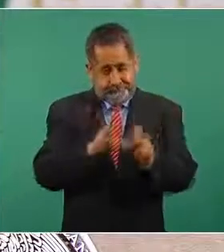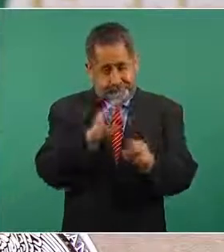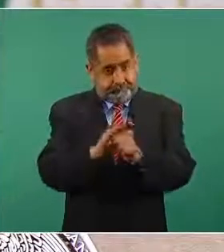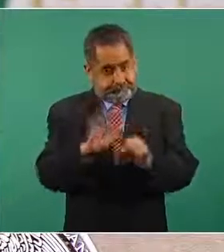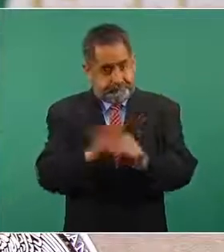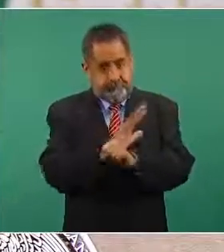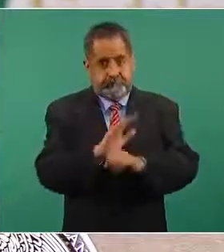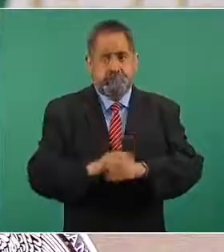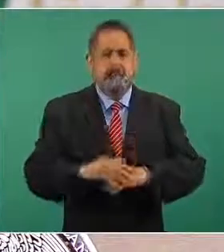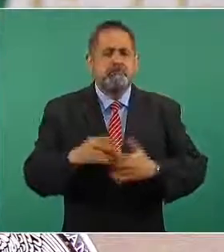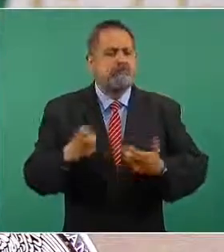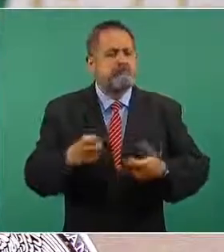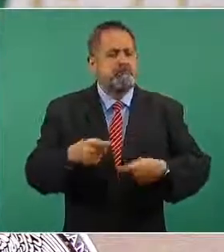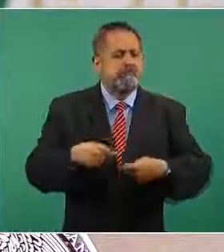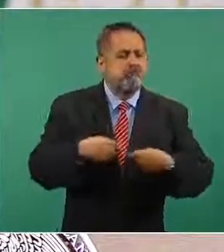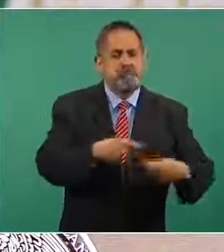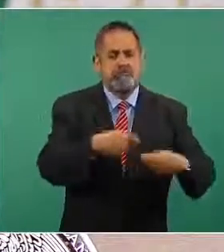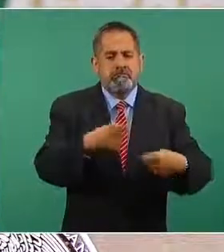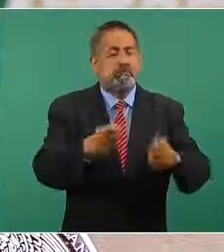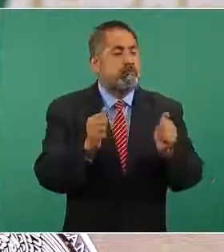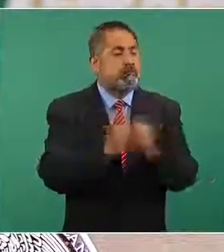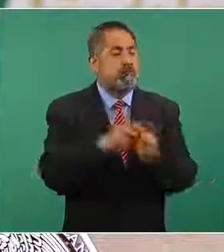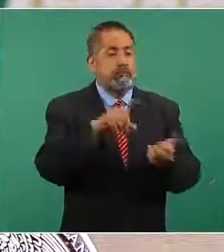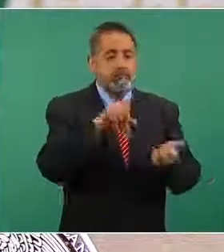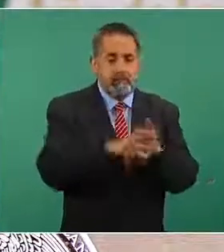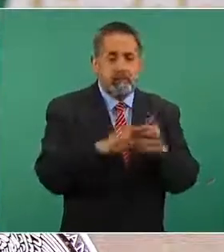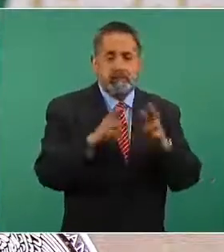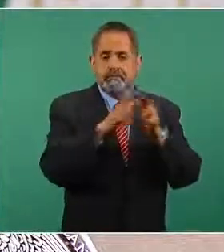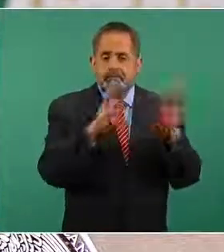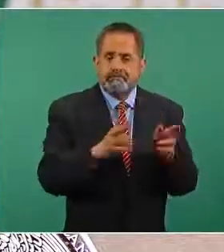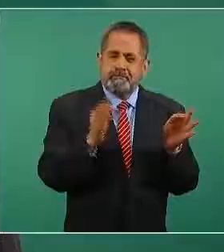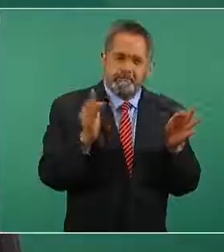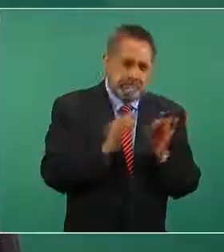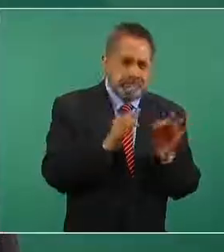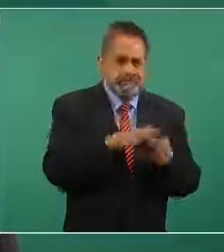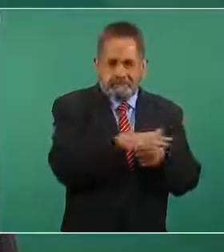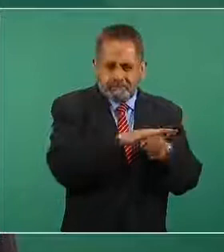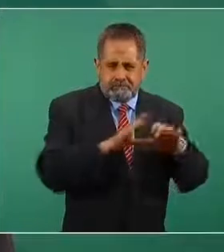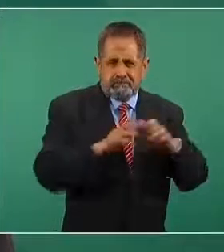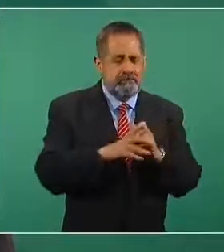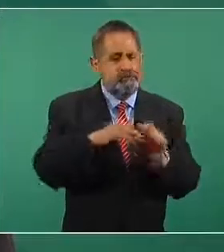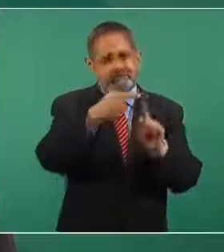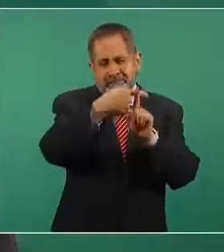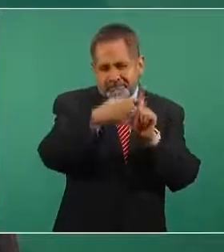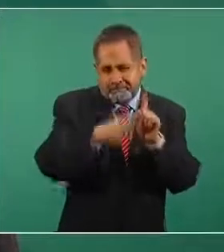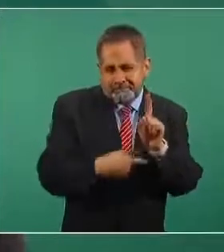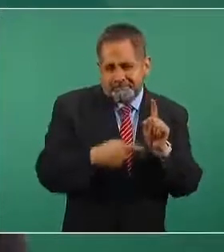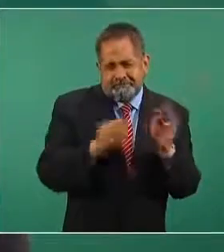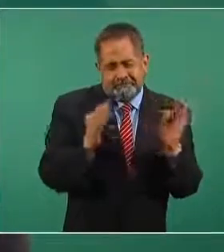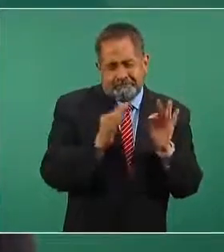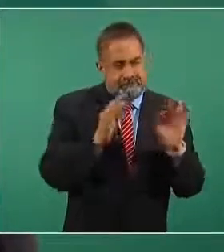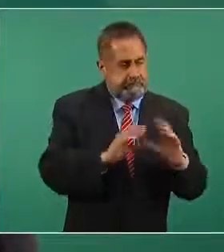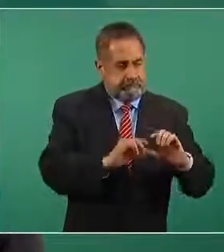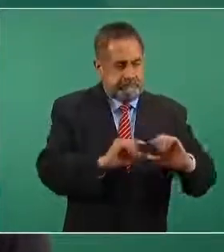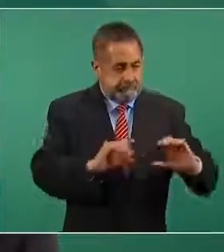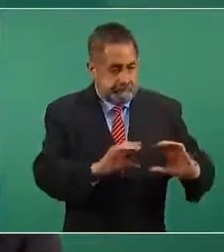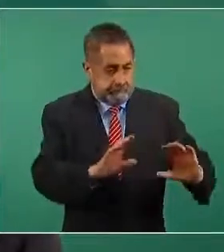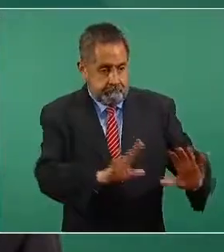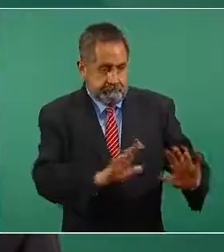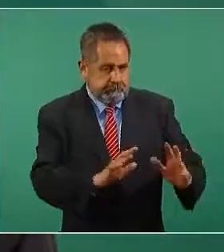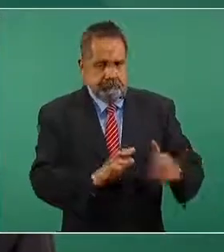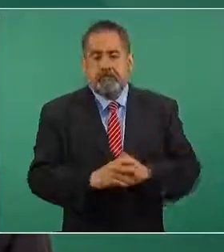llegan, se distribuyen en congeladores y refrigeradores locales, cámaras de refrigeración para su uso. Eso